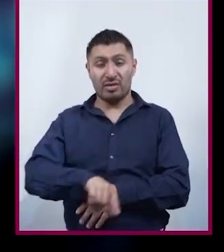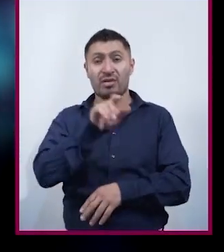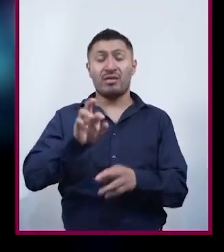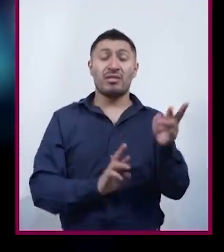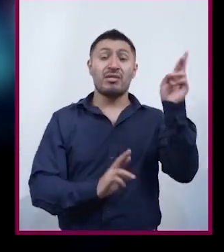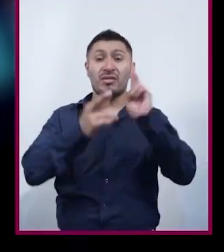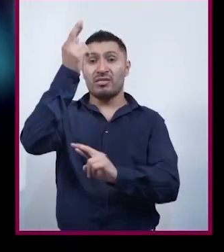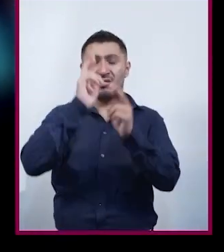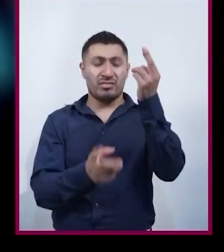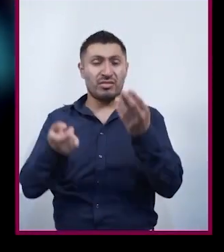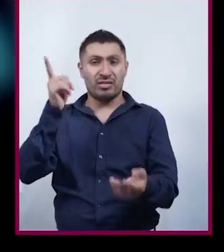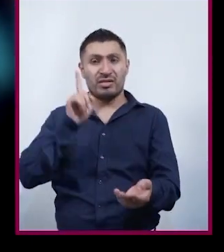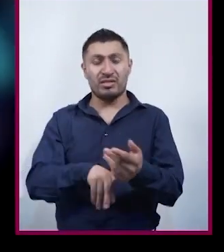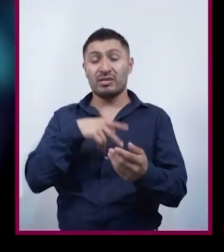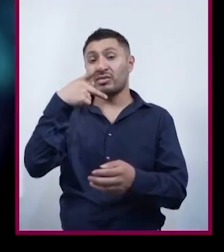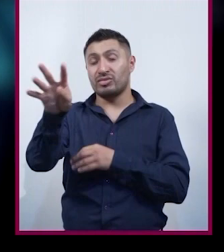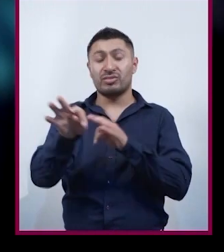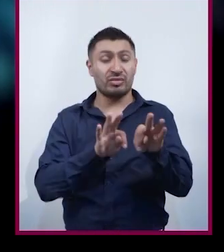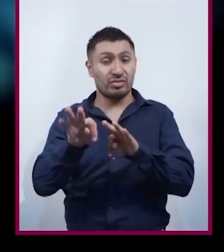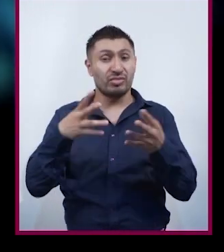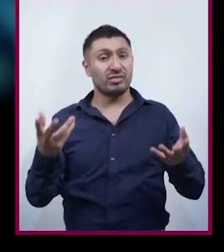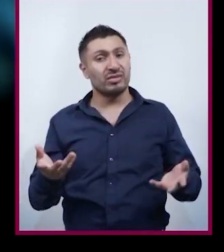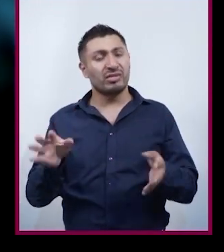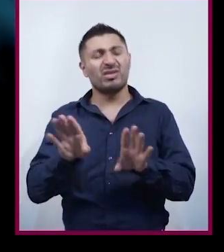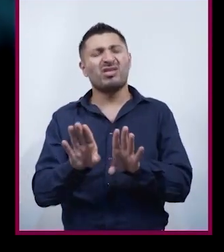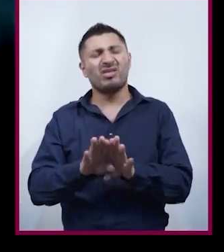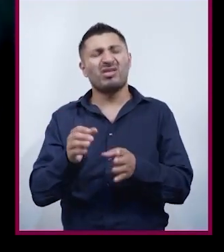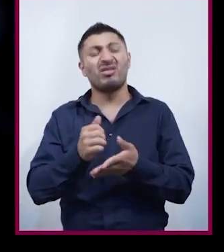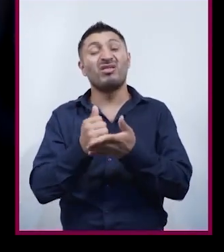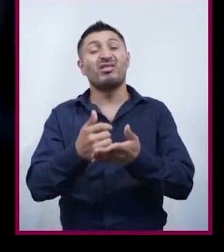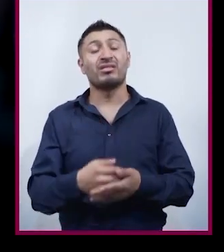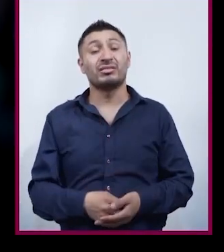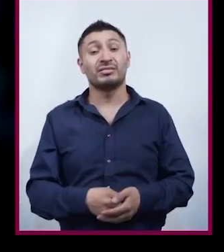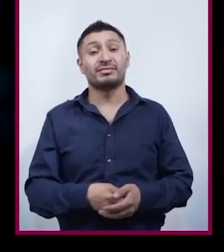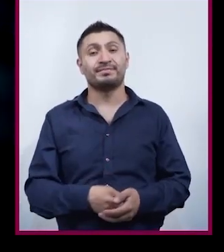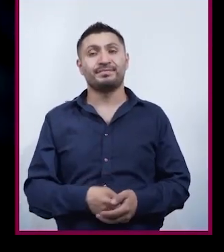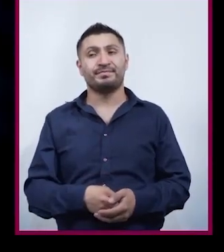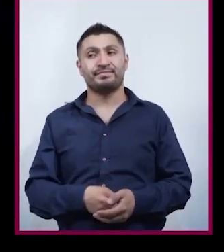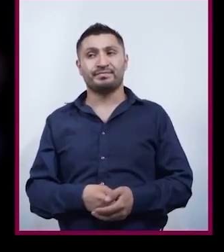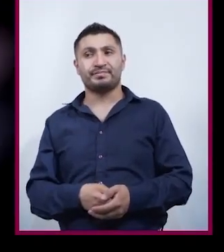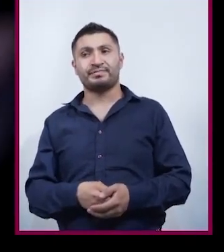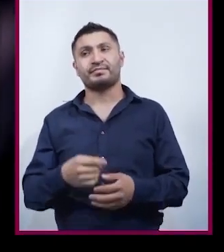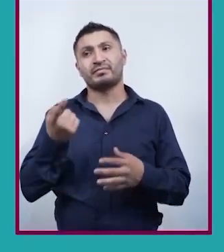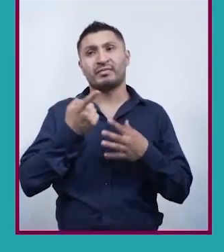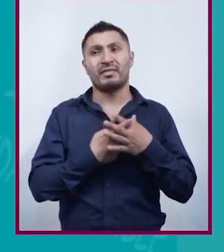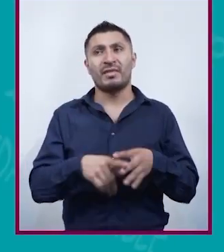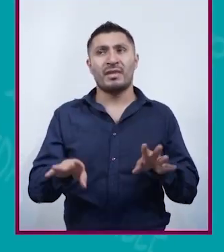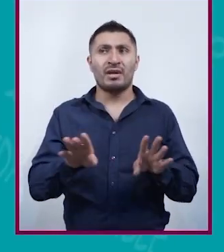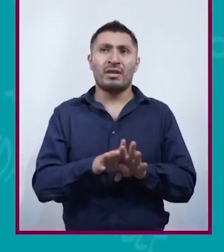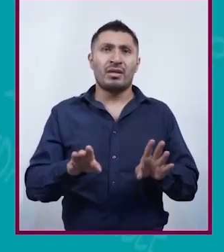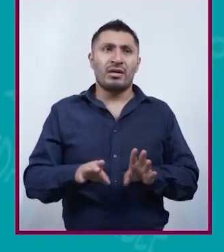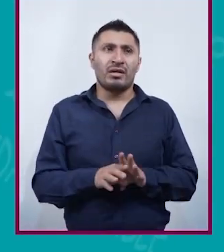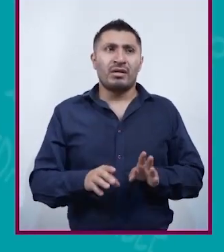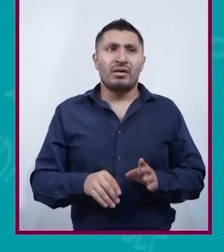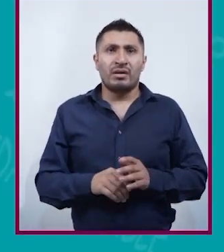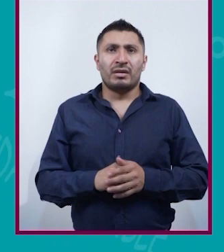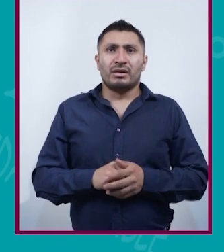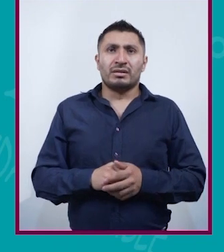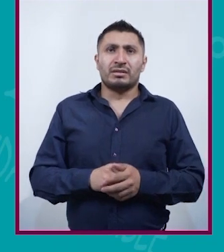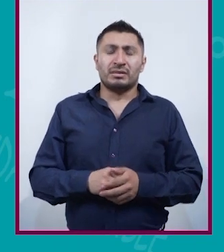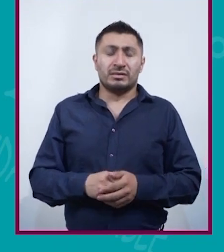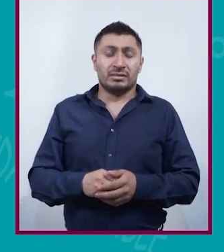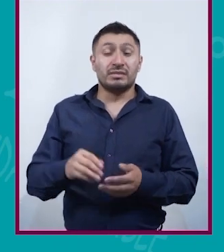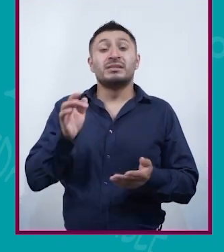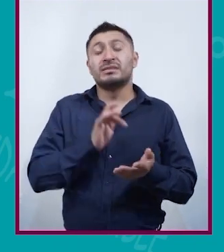transformaciones del México postrevolucionario a través de la obra de José Vasconcelos? Comenzó como uno